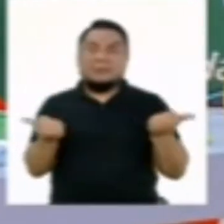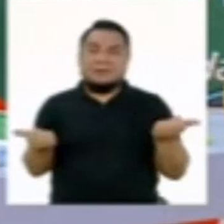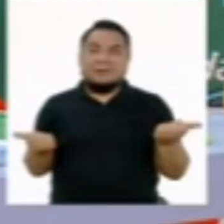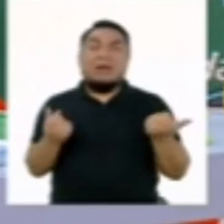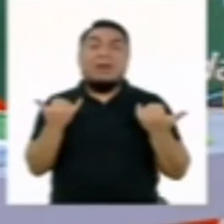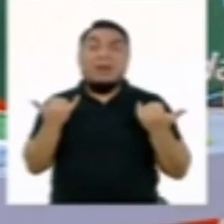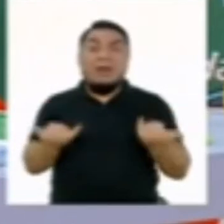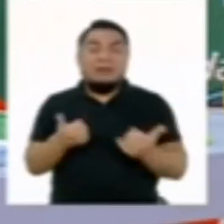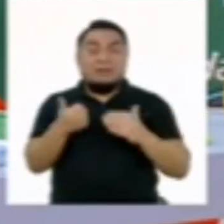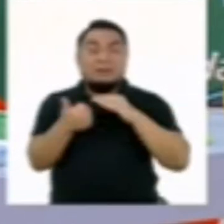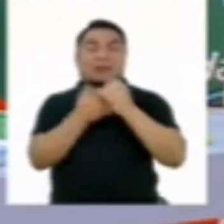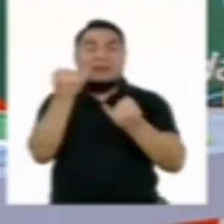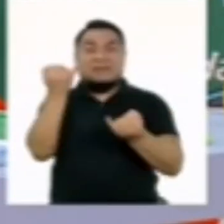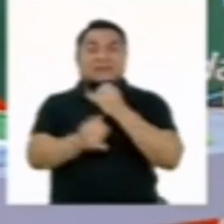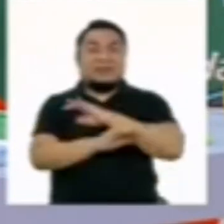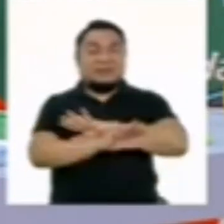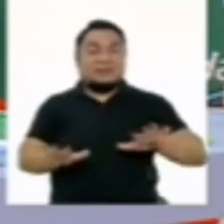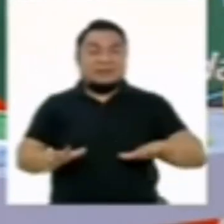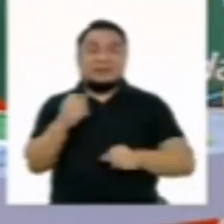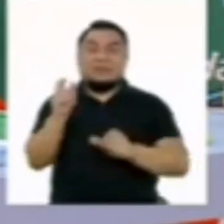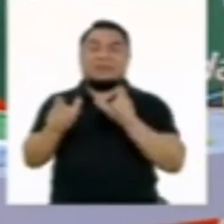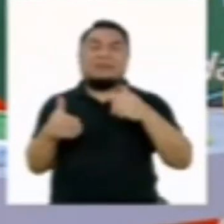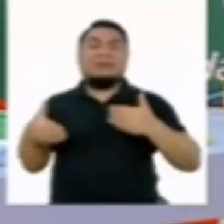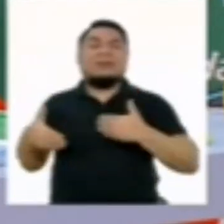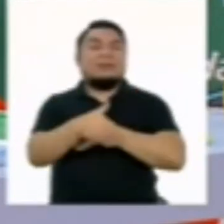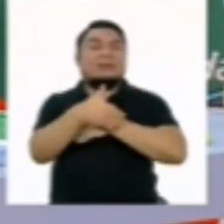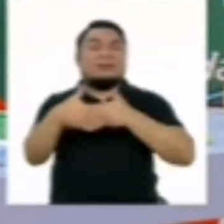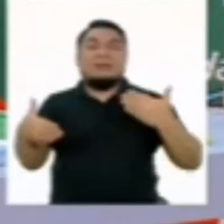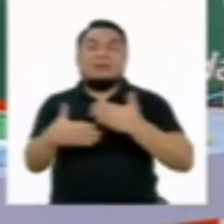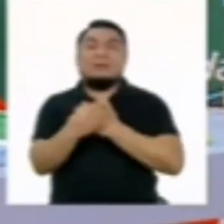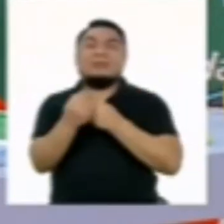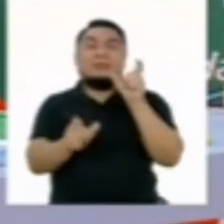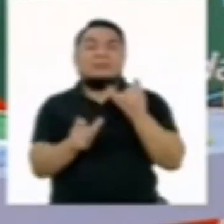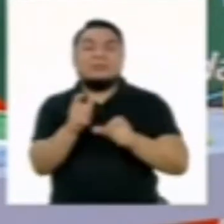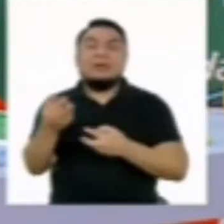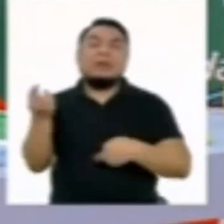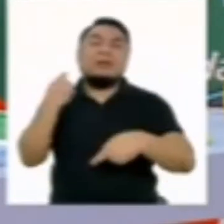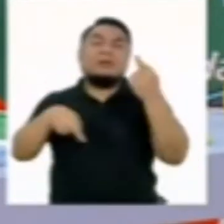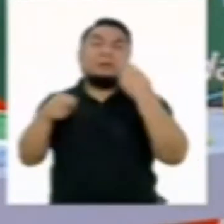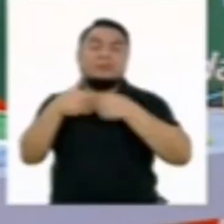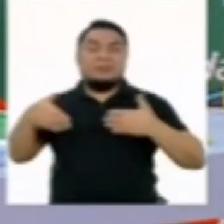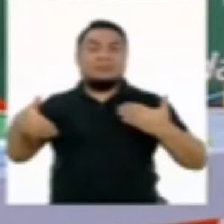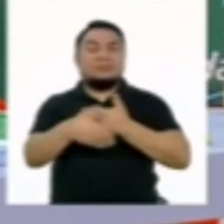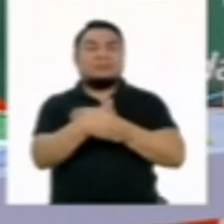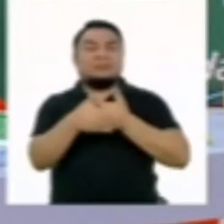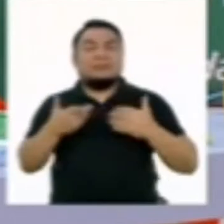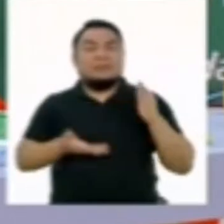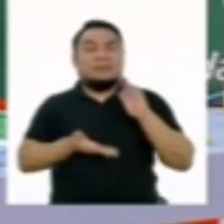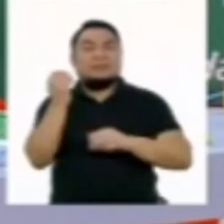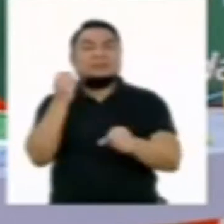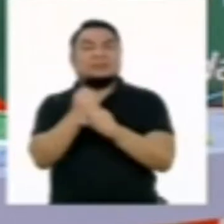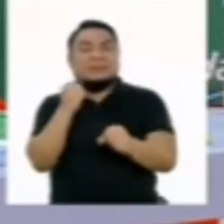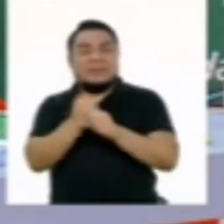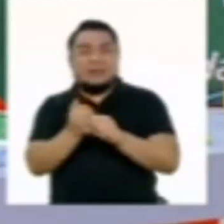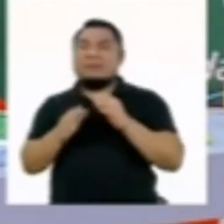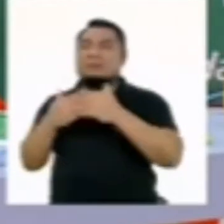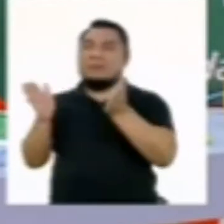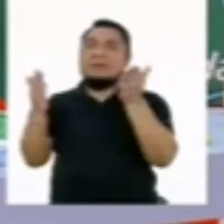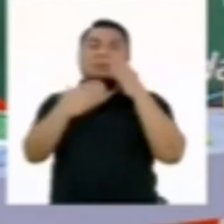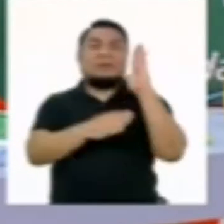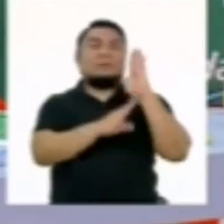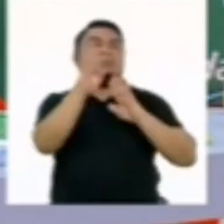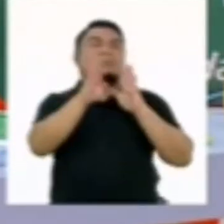que la cuarentena ya acabó en la mayoría de ciudades del país y más personas han vuelto a desplazarse para acudir a sus trabajos o consumir